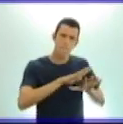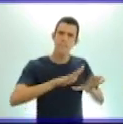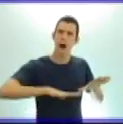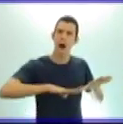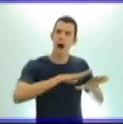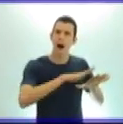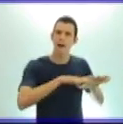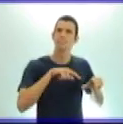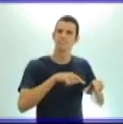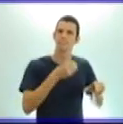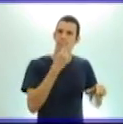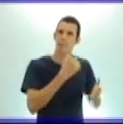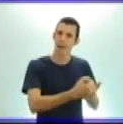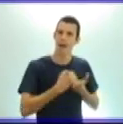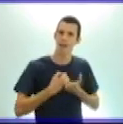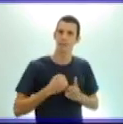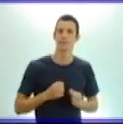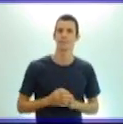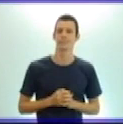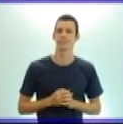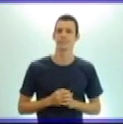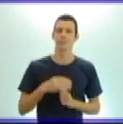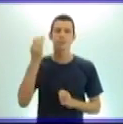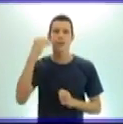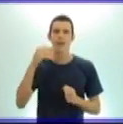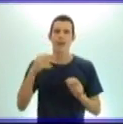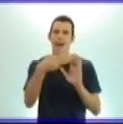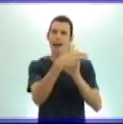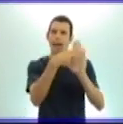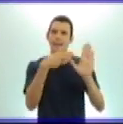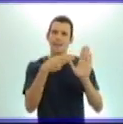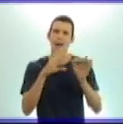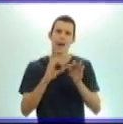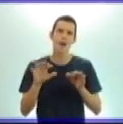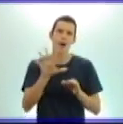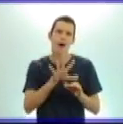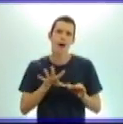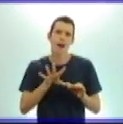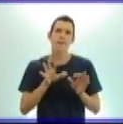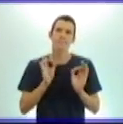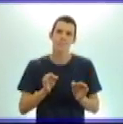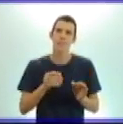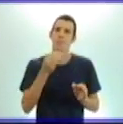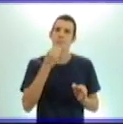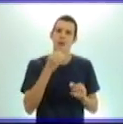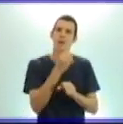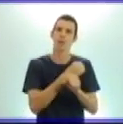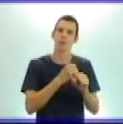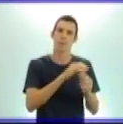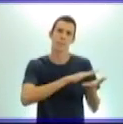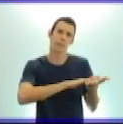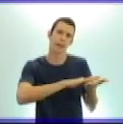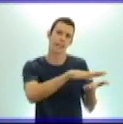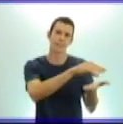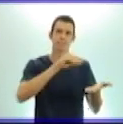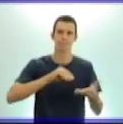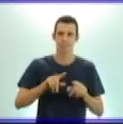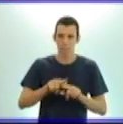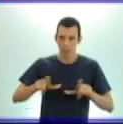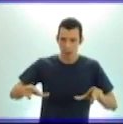utilizas en la clase de geografía. Recuerda que esta asignatura te propicia conocer